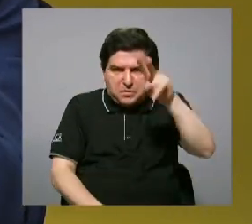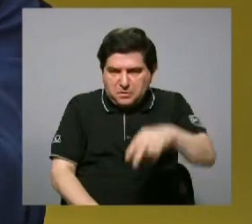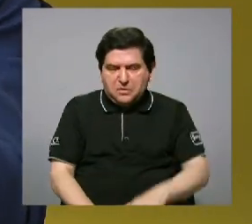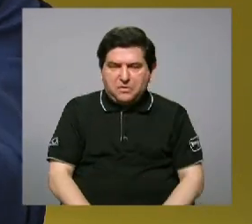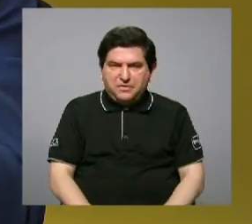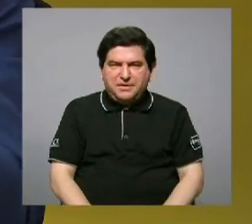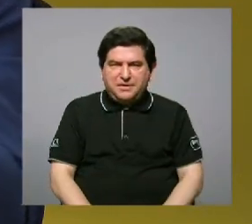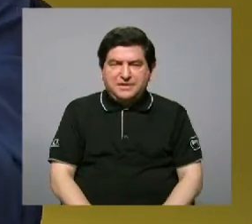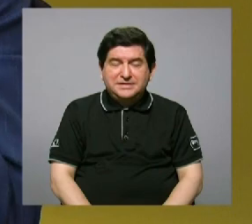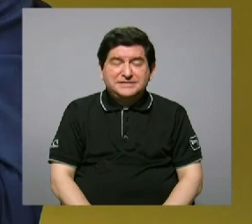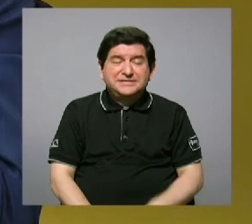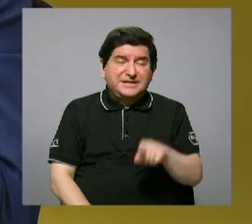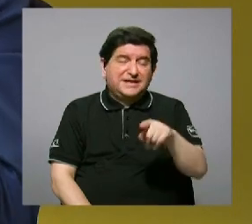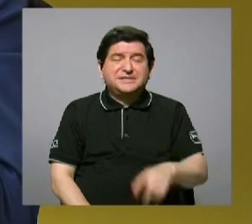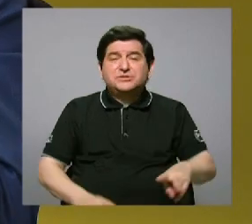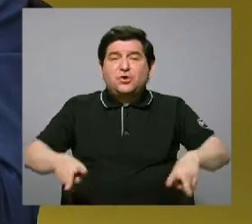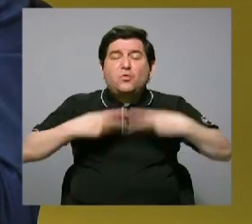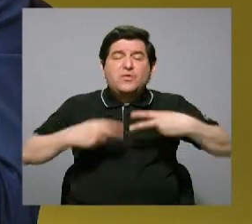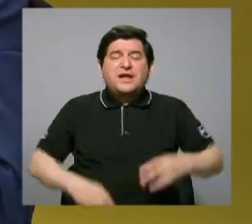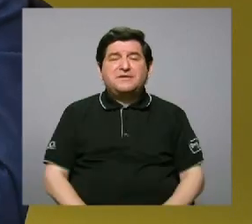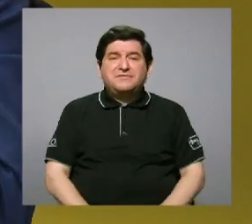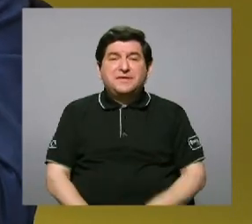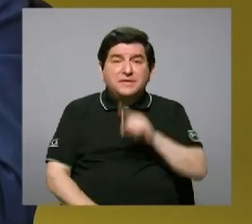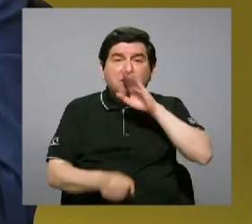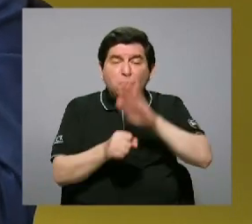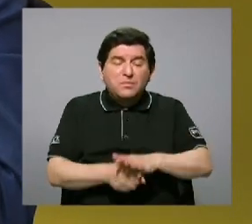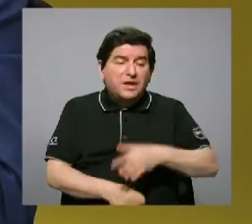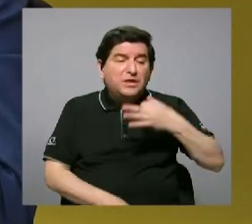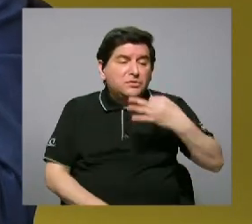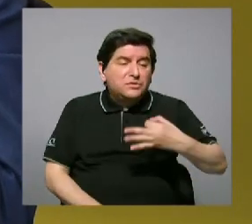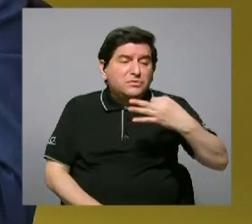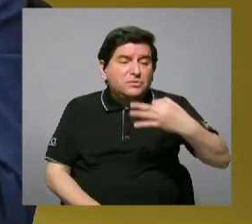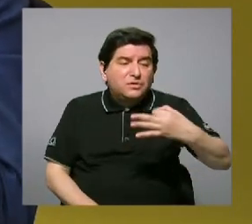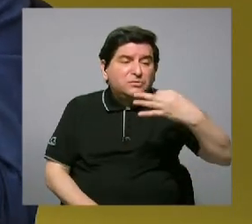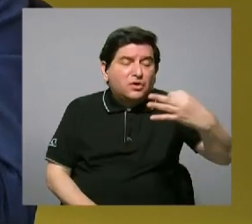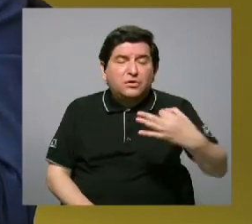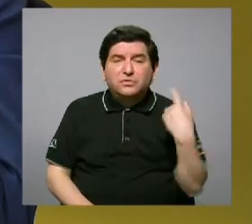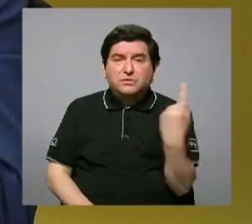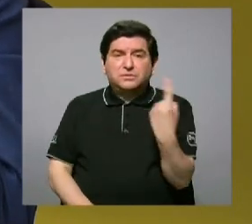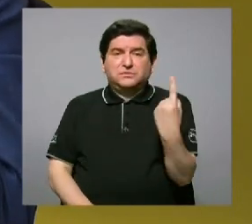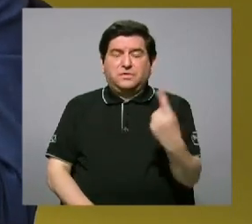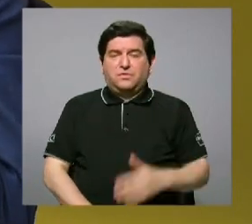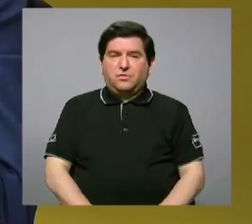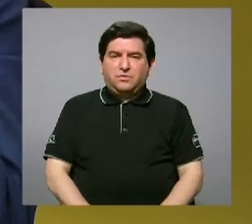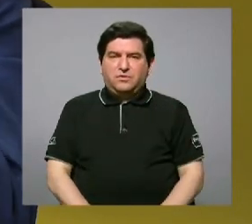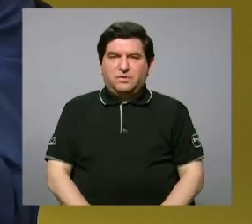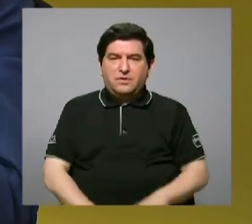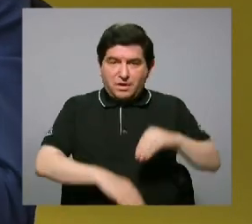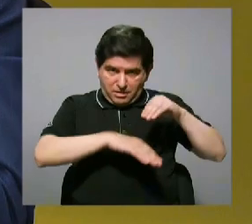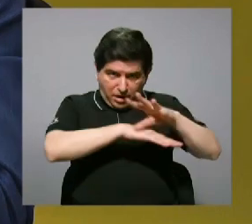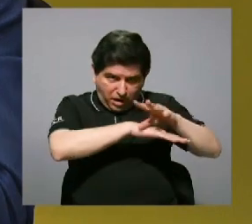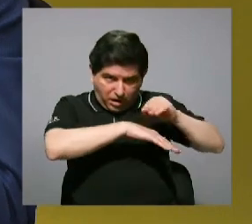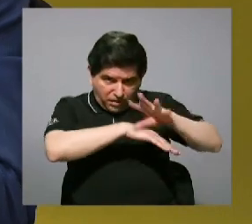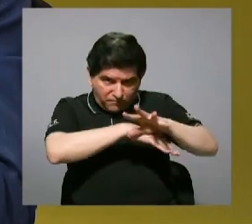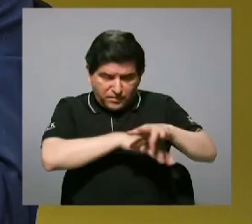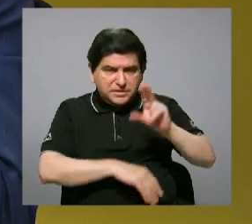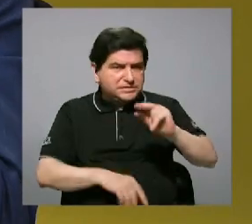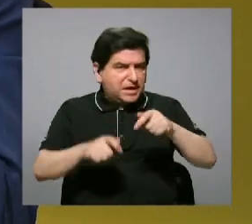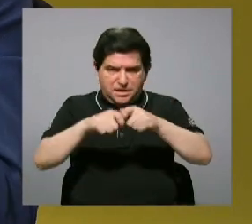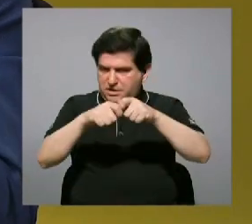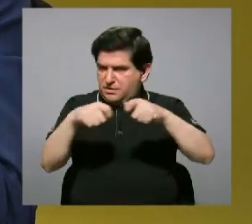va viviendo muy al día. Pero entonces ahí también incide, eso no se